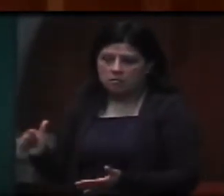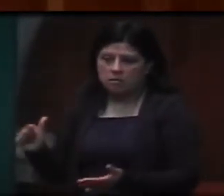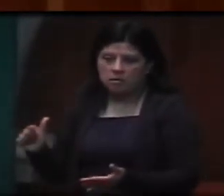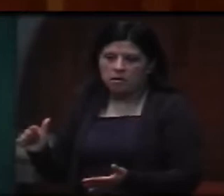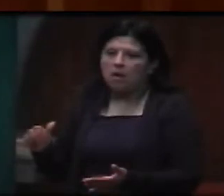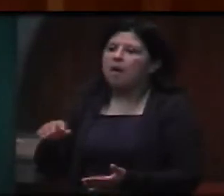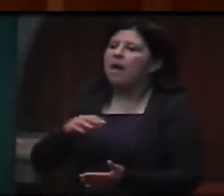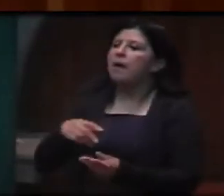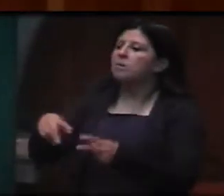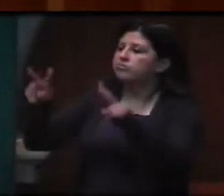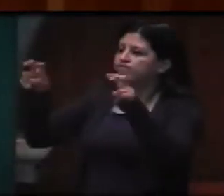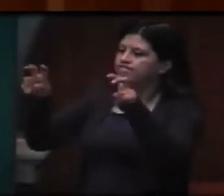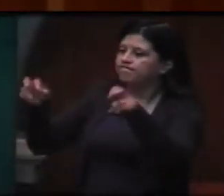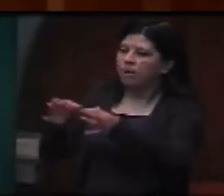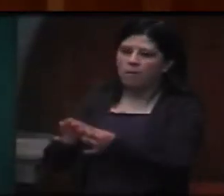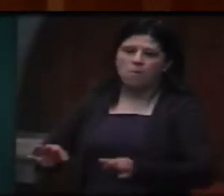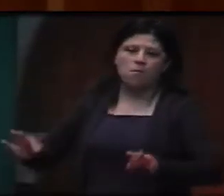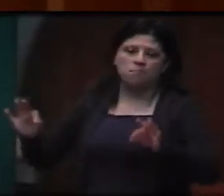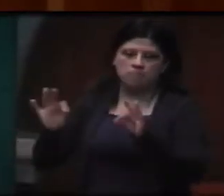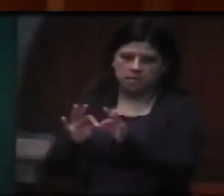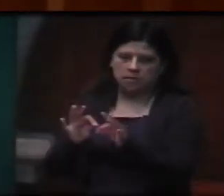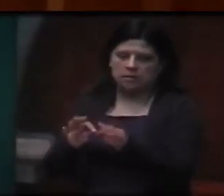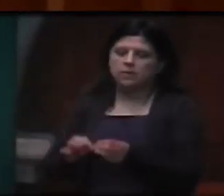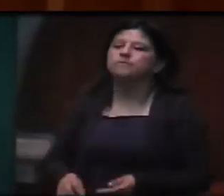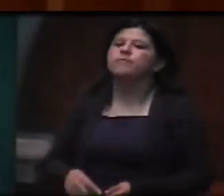tratar. Artículo segundo.